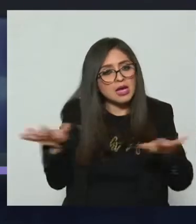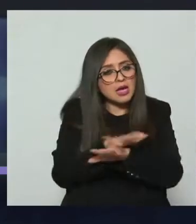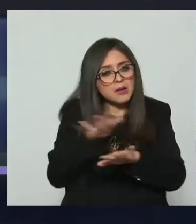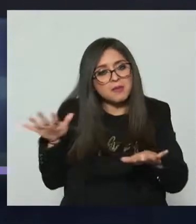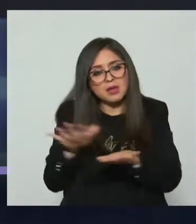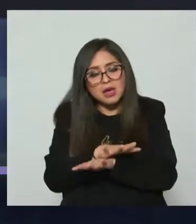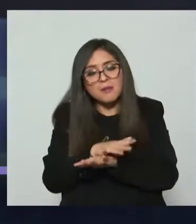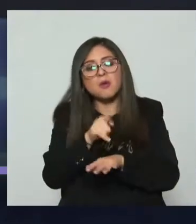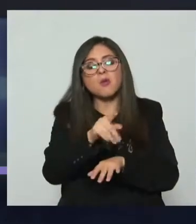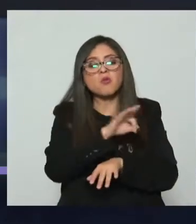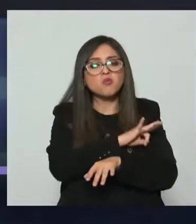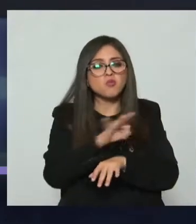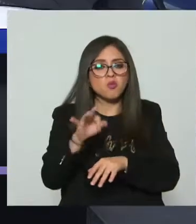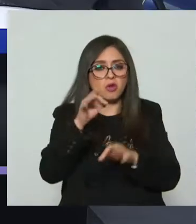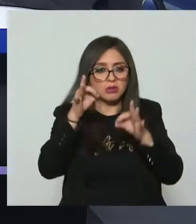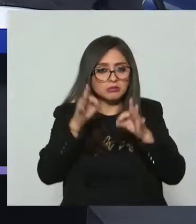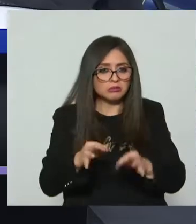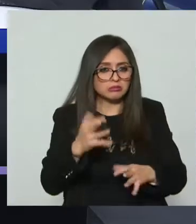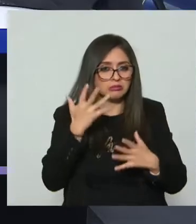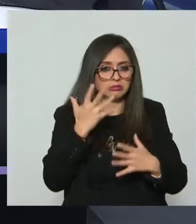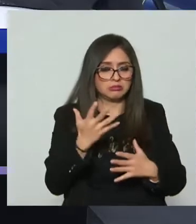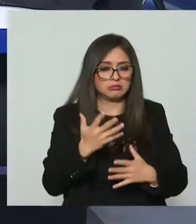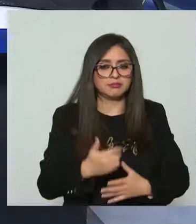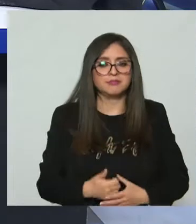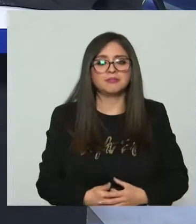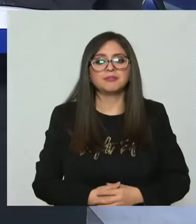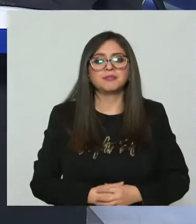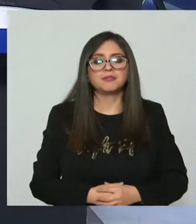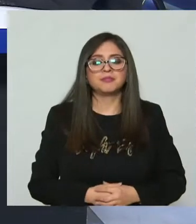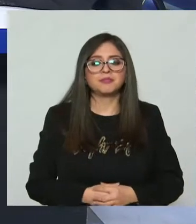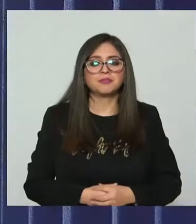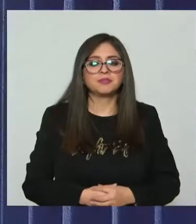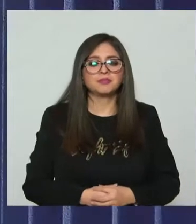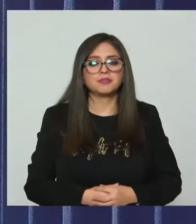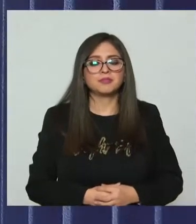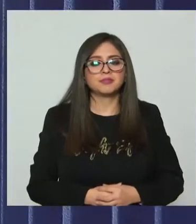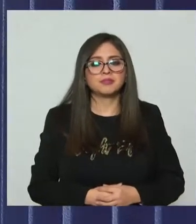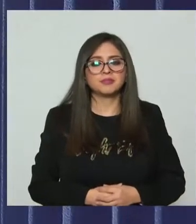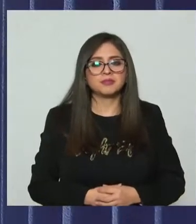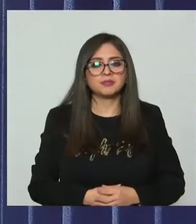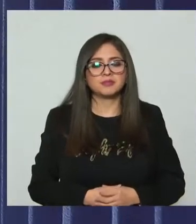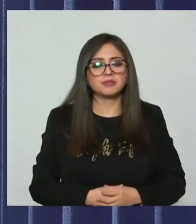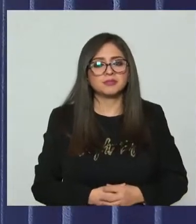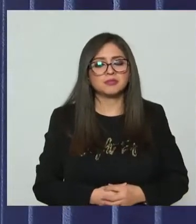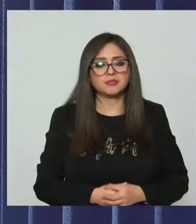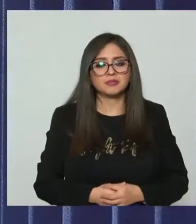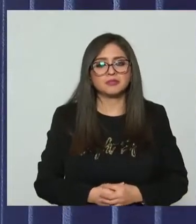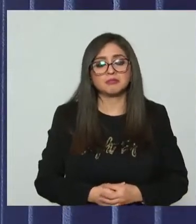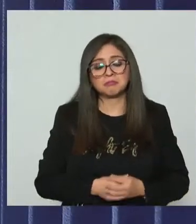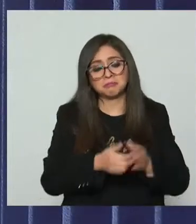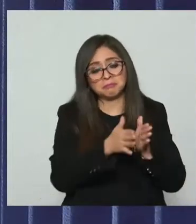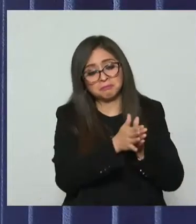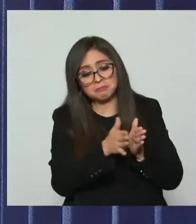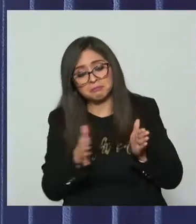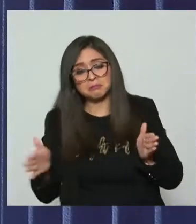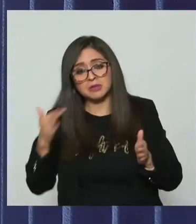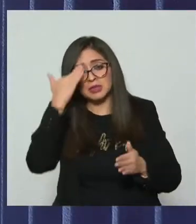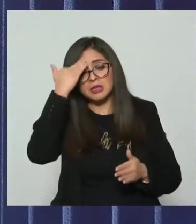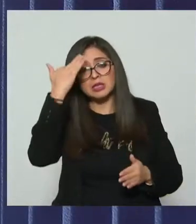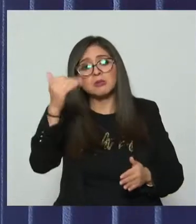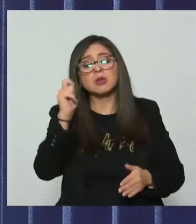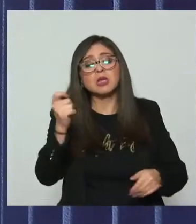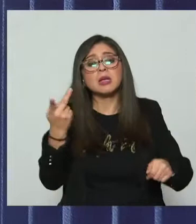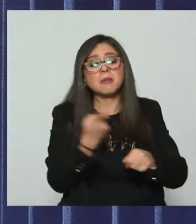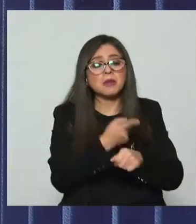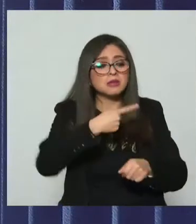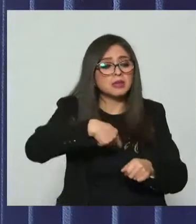tuviera suficiente certeza. Bueno, pues ahí tienen parte de lo que vamos a ver a lo largo de los siguientes meses. Seguirá la discusión de las